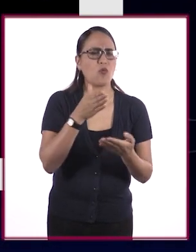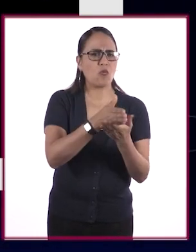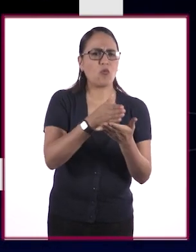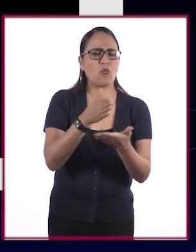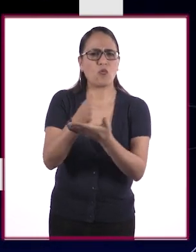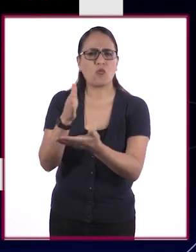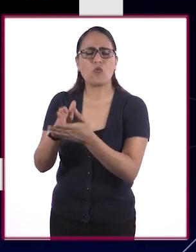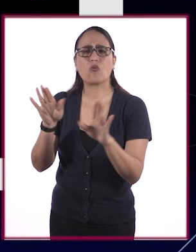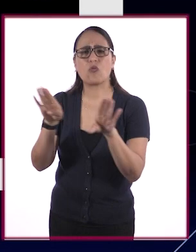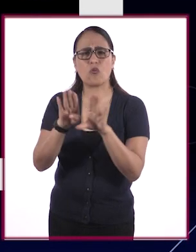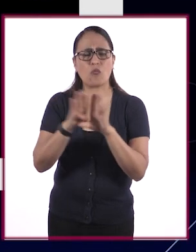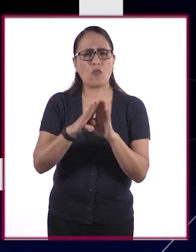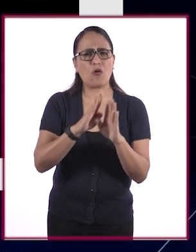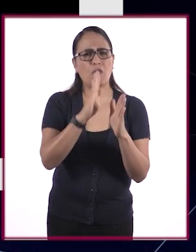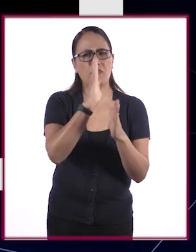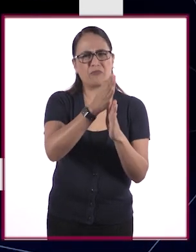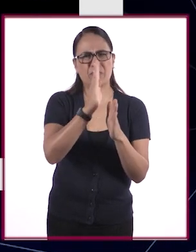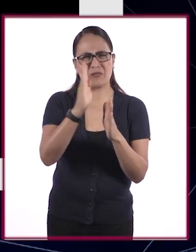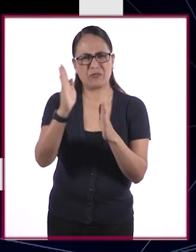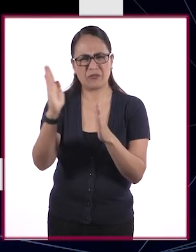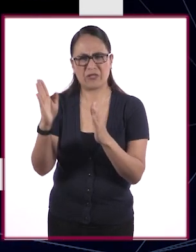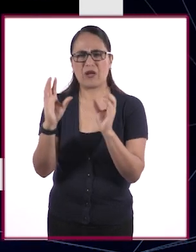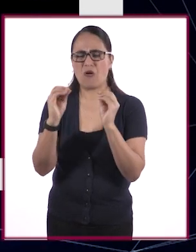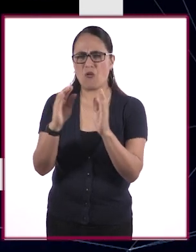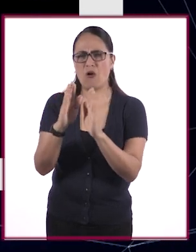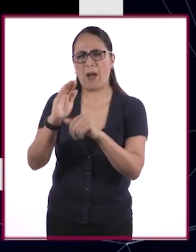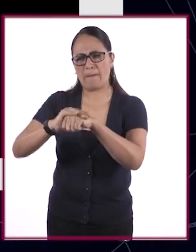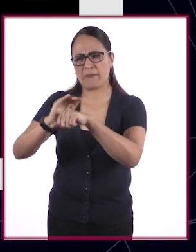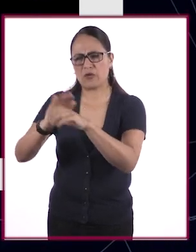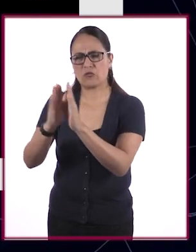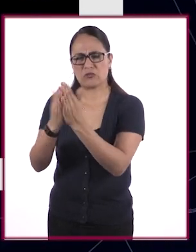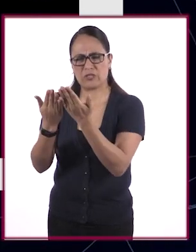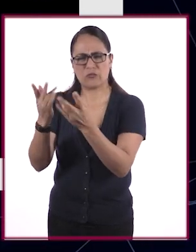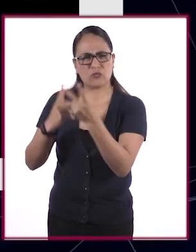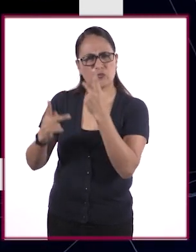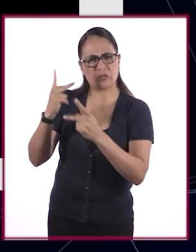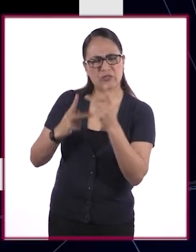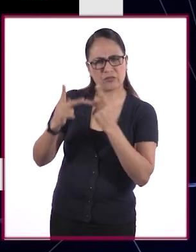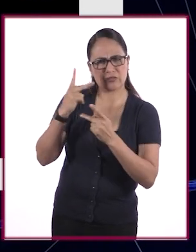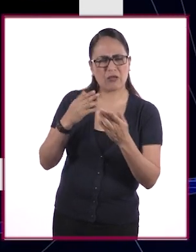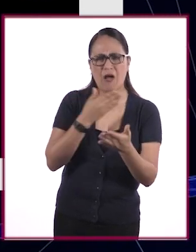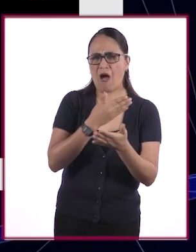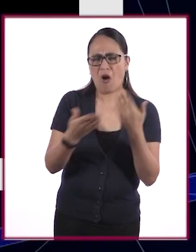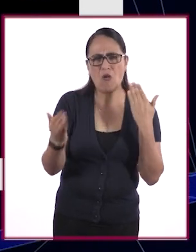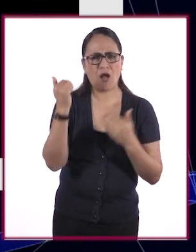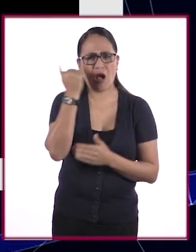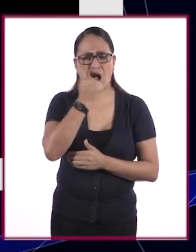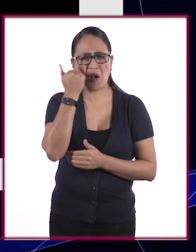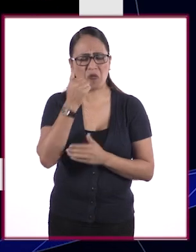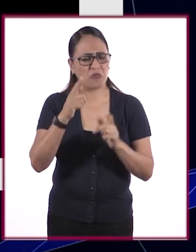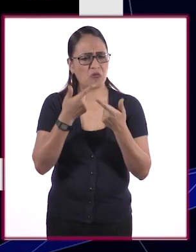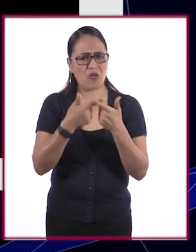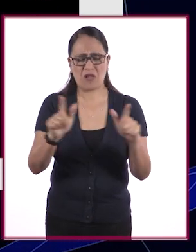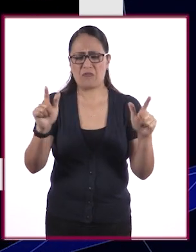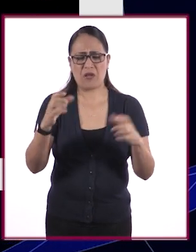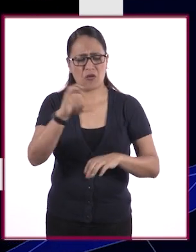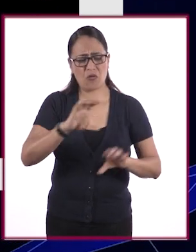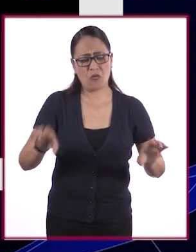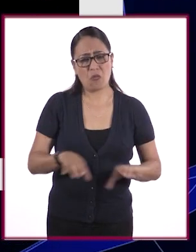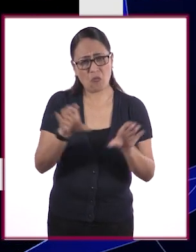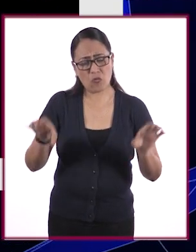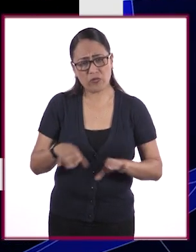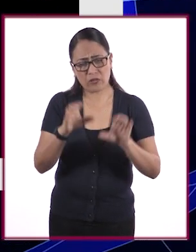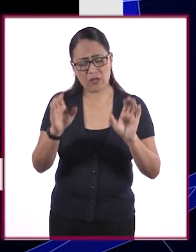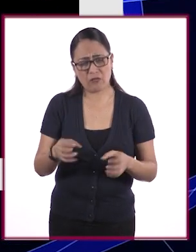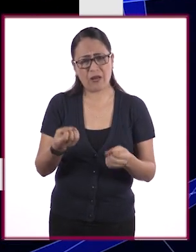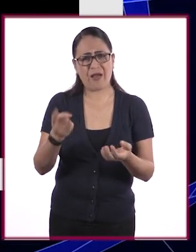la biblioteca, ir a conseguir libros de amigos. Ahora cualquier estudiante puede simplemente tomar su computadora, puede entrar a